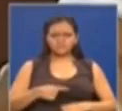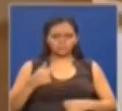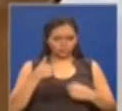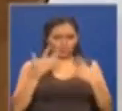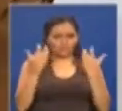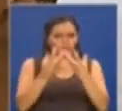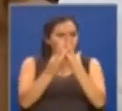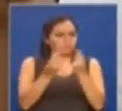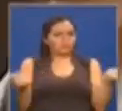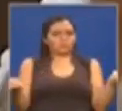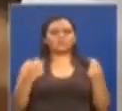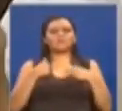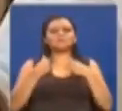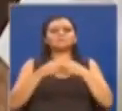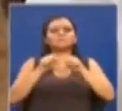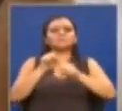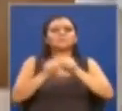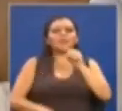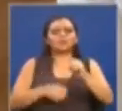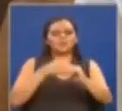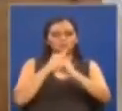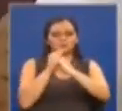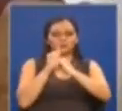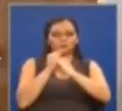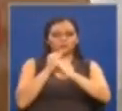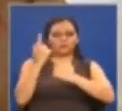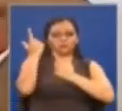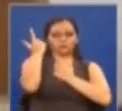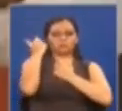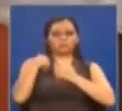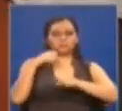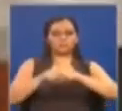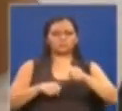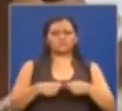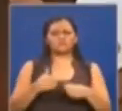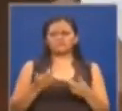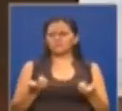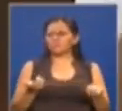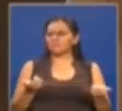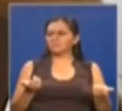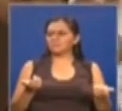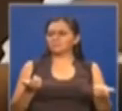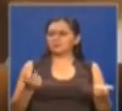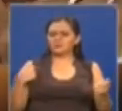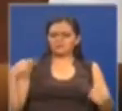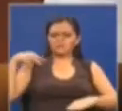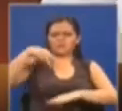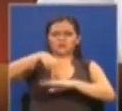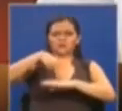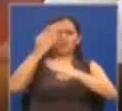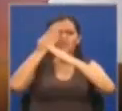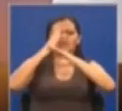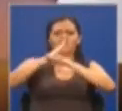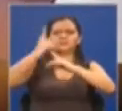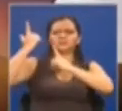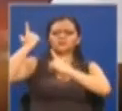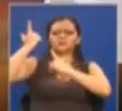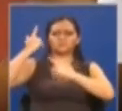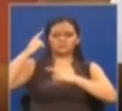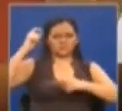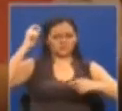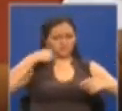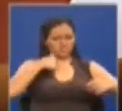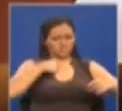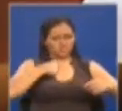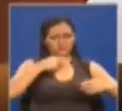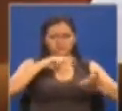eso como afectar a la institución. Es un absurdo. Ni decir que estamos aquí en defensa institucional. ¿Acaso se está acusando a las Fuerzas Armadas?